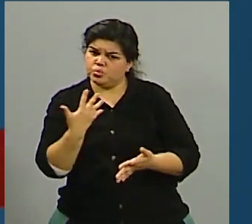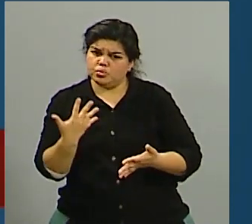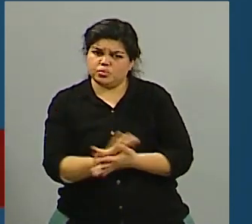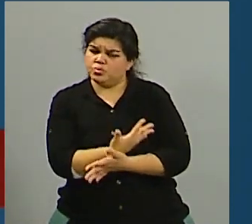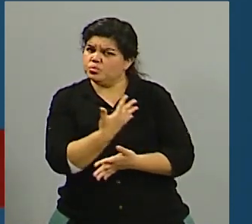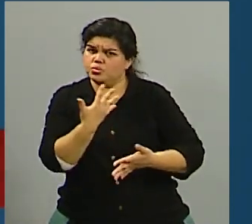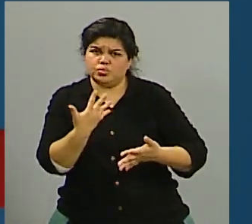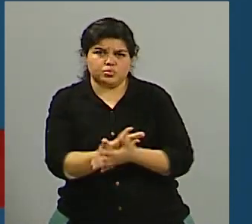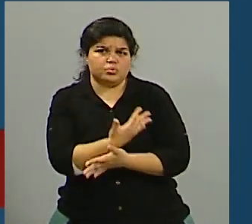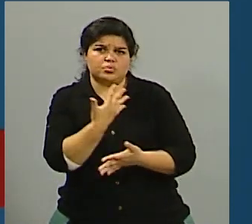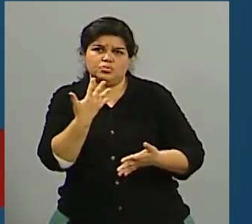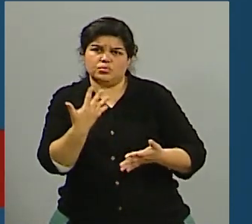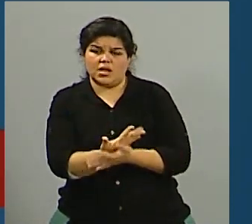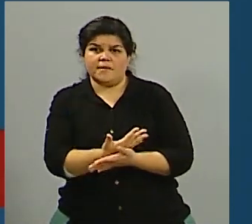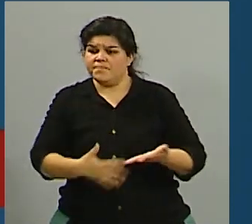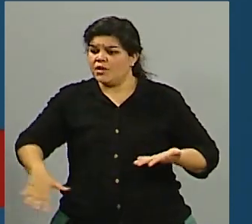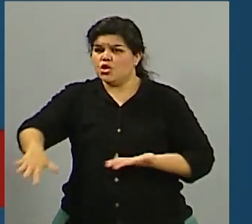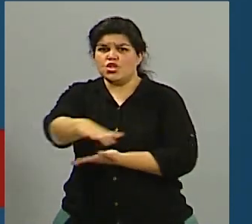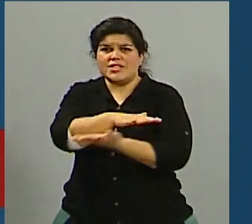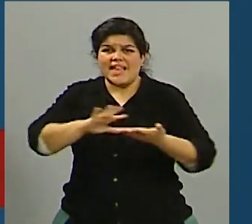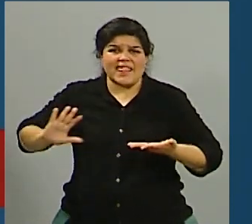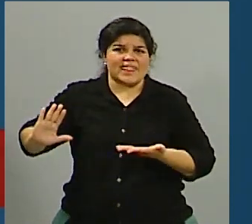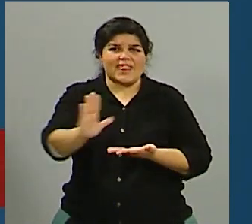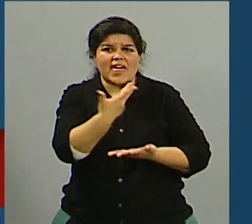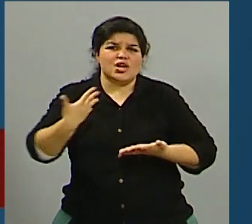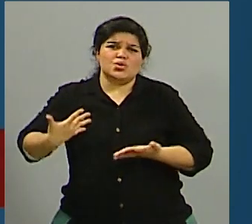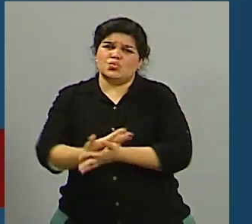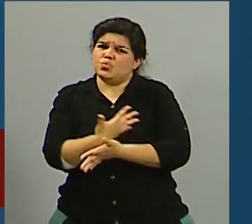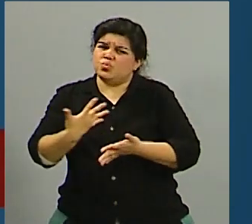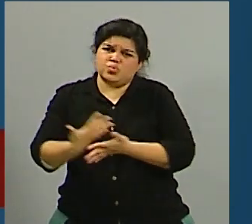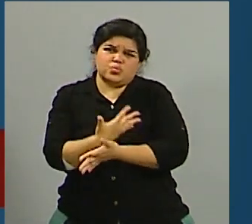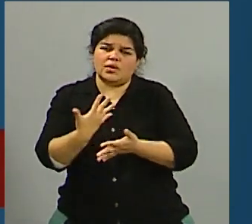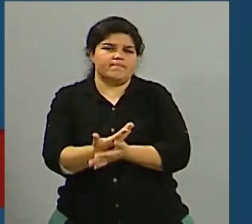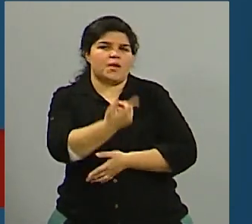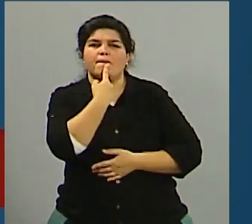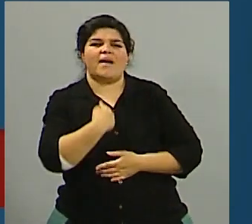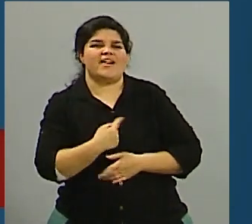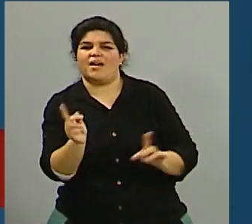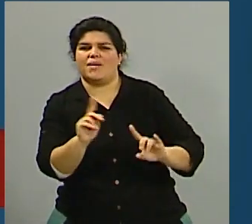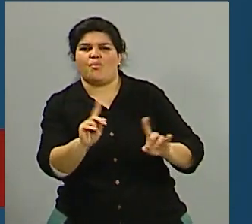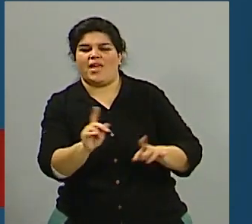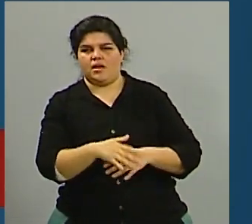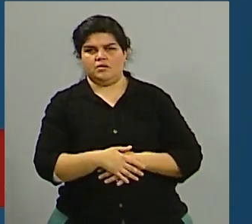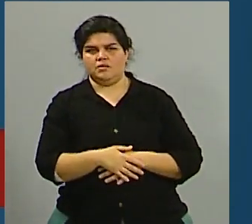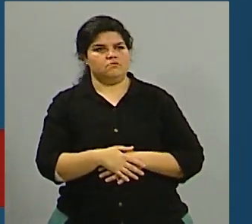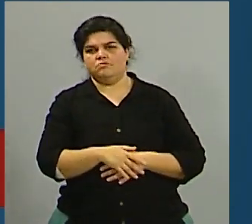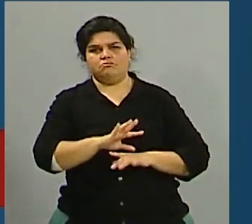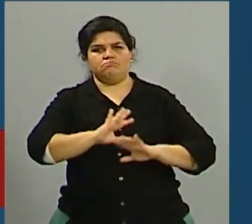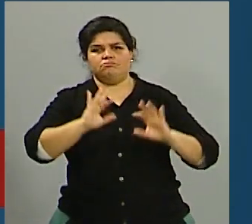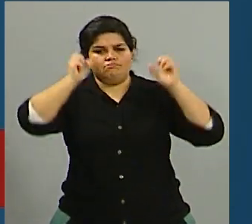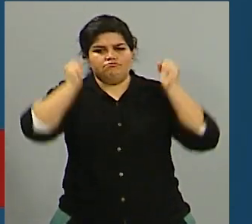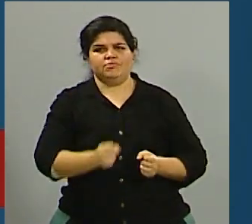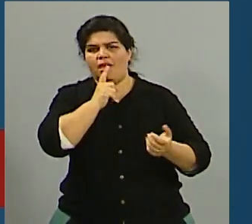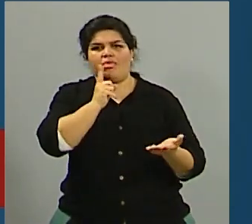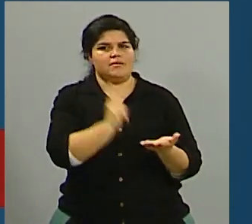sacrificio, toda la ciudadanía, inevitable, o sea, que no nos van a preguntar, No nos van a ¿querés consultar. hacer este sacrificio? Lo vamos a hacer igual.